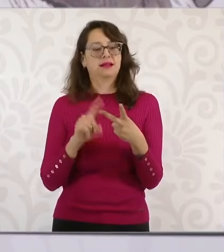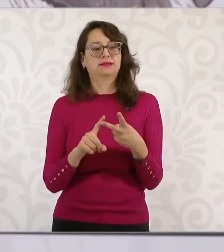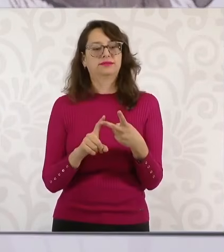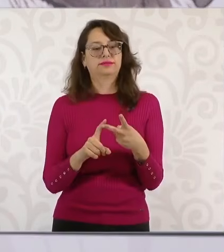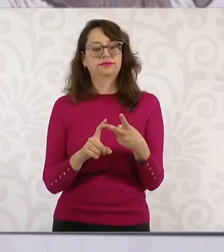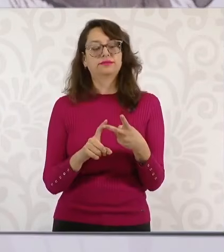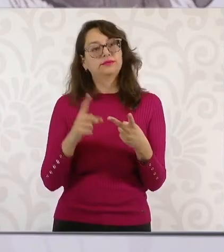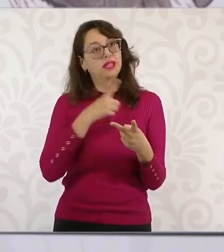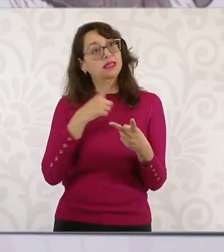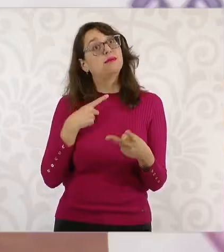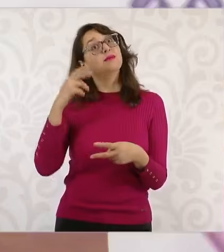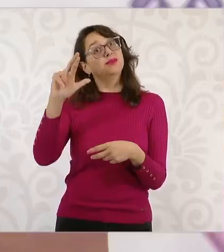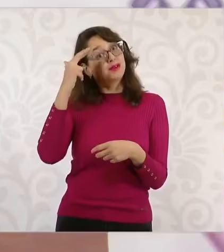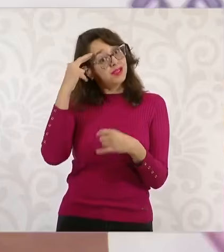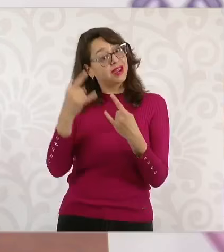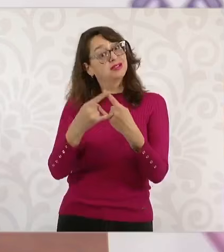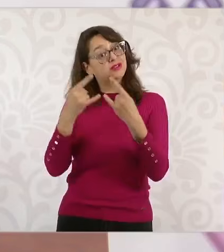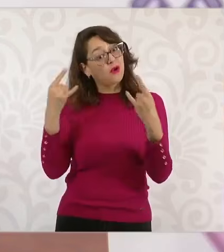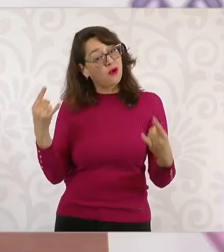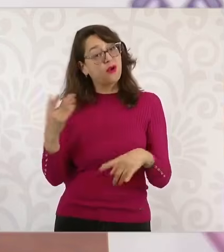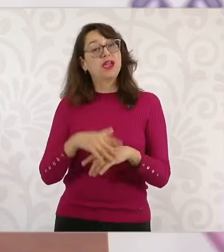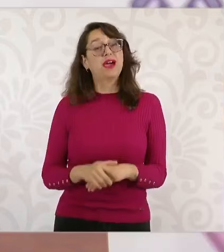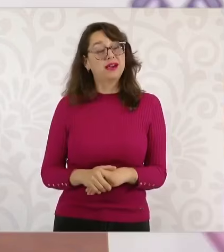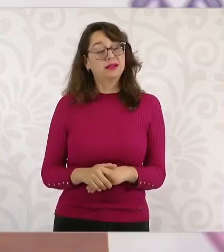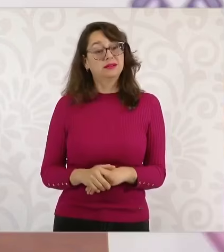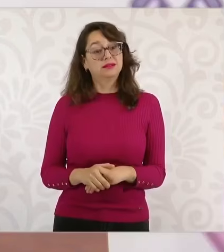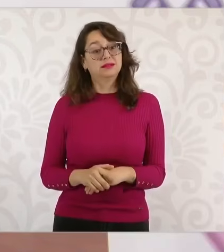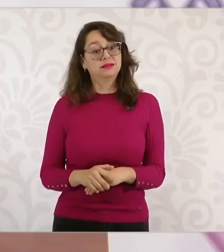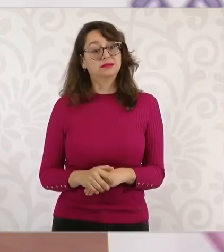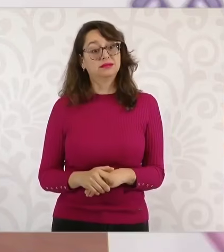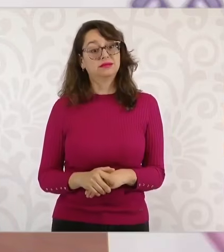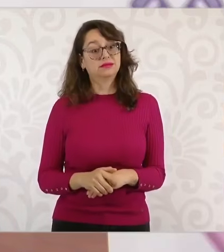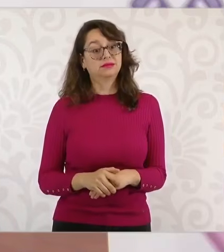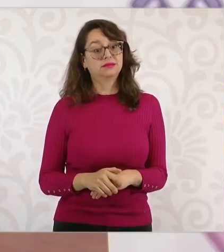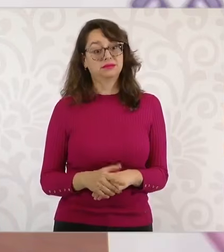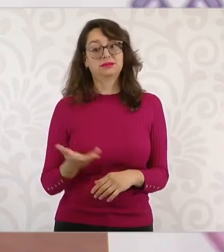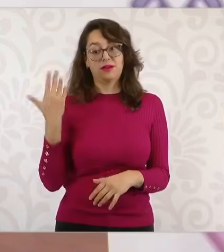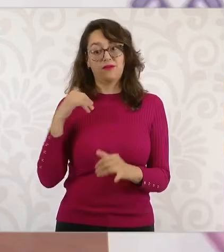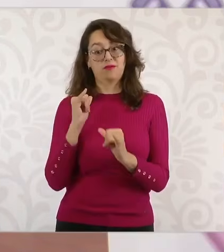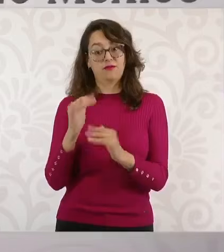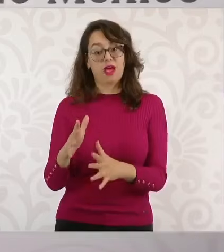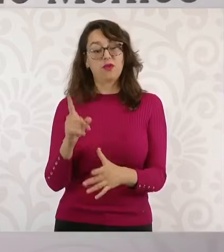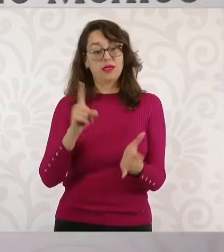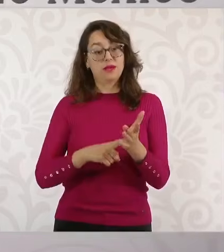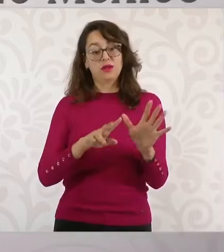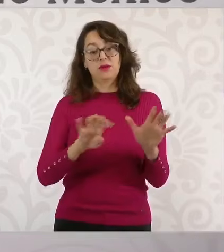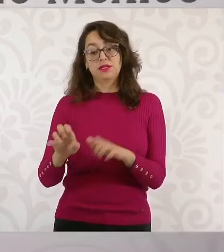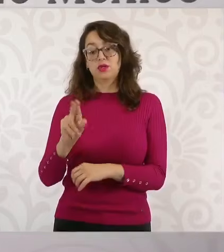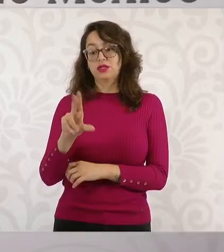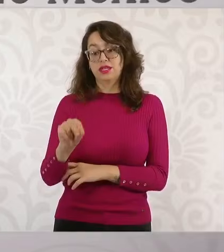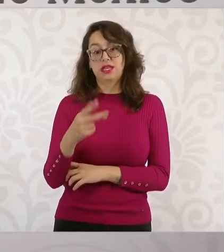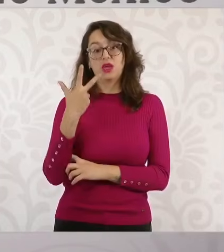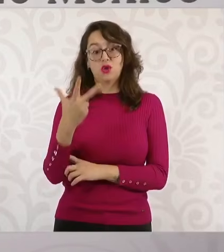Hay que recordar todo lo que recibió por el fraude electoral del 88, votaron